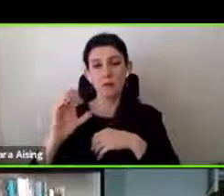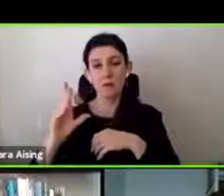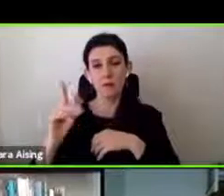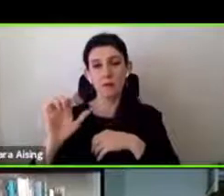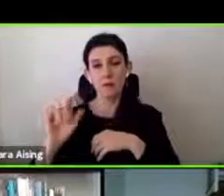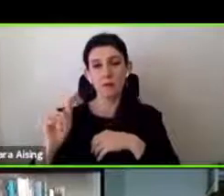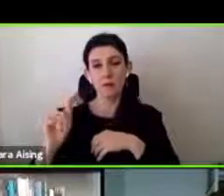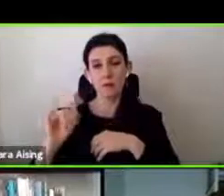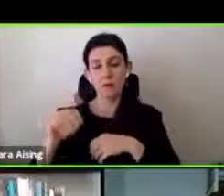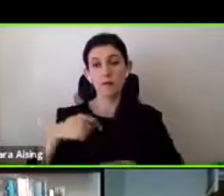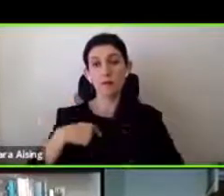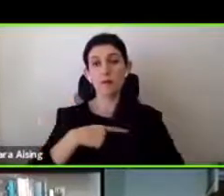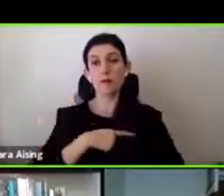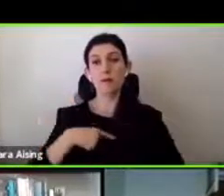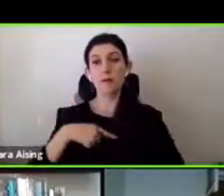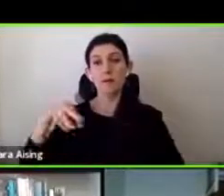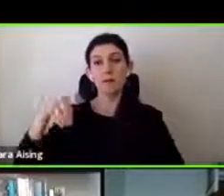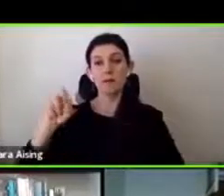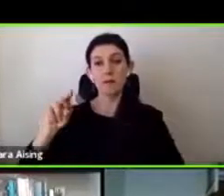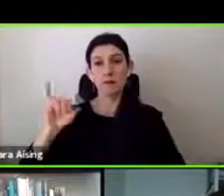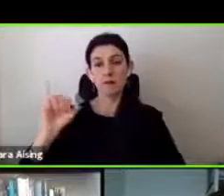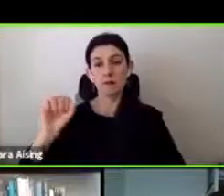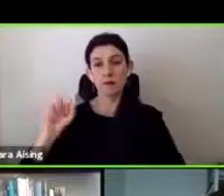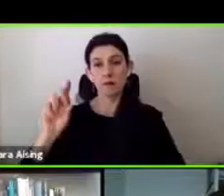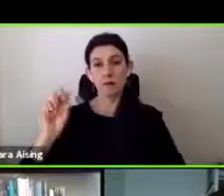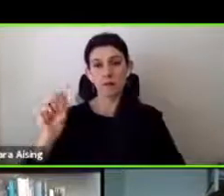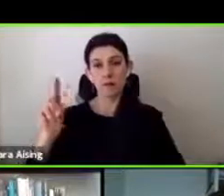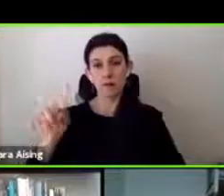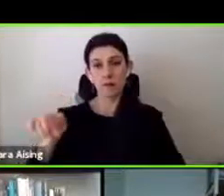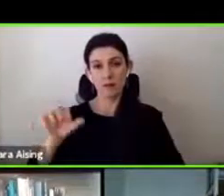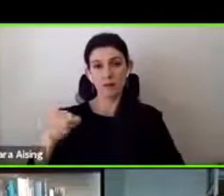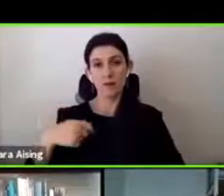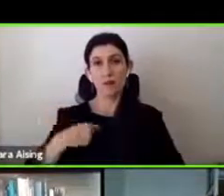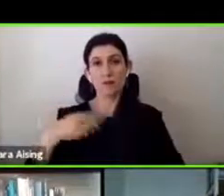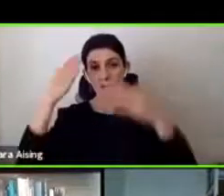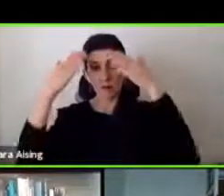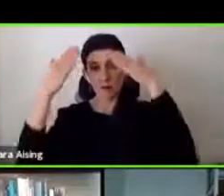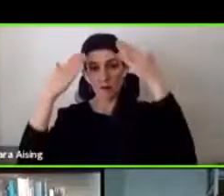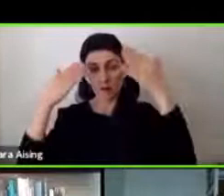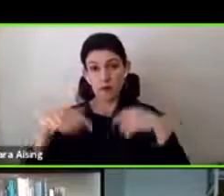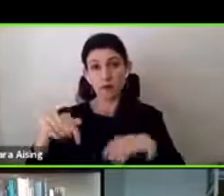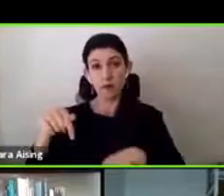servicio y el día de hoy los voy a acompañar haciendo la moderación.